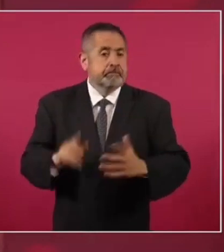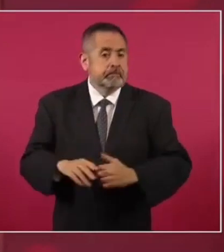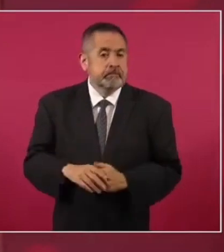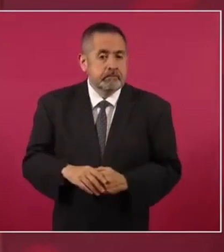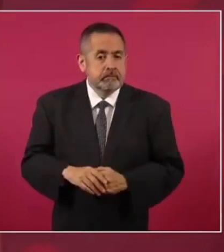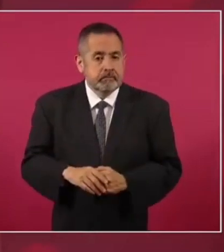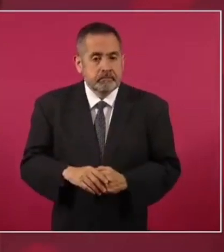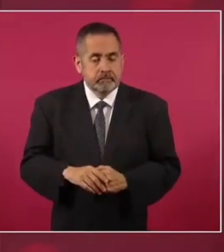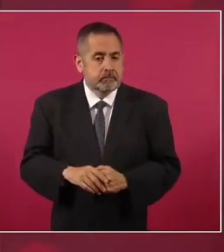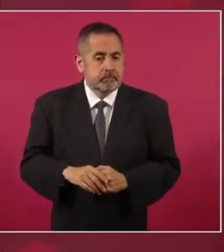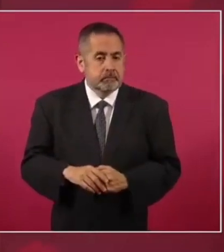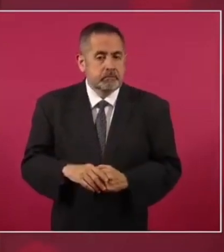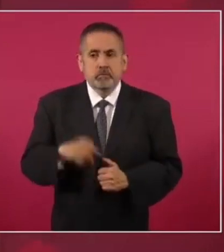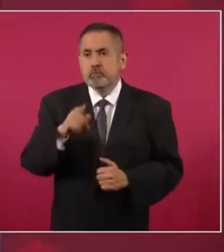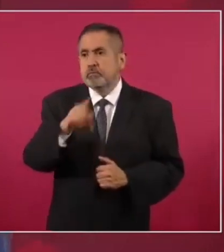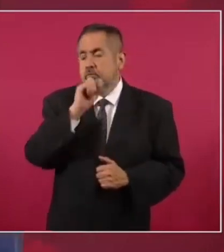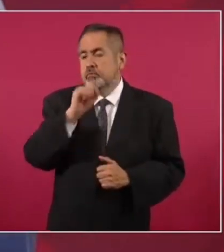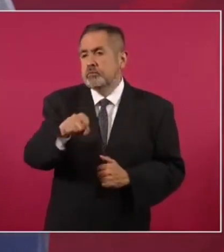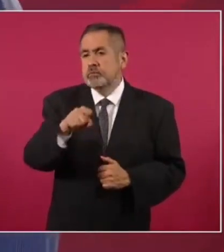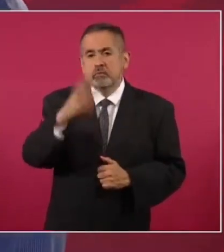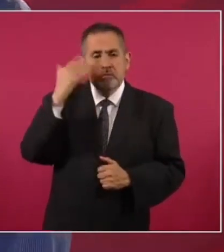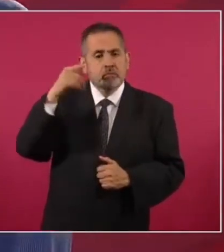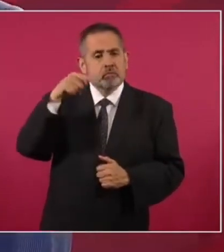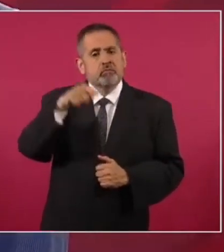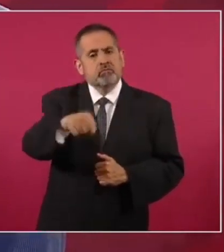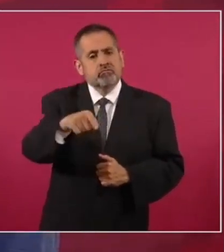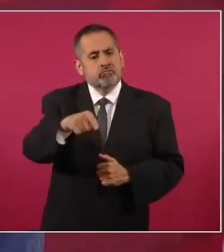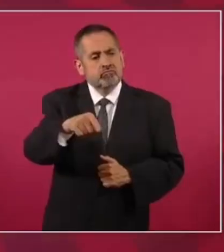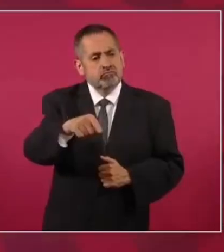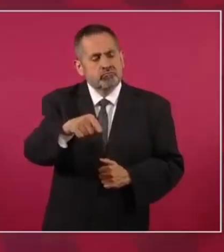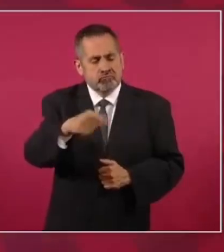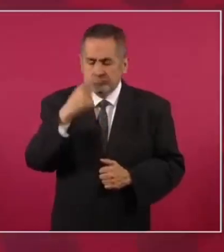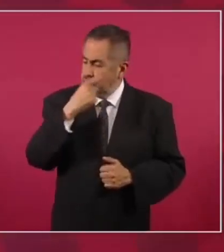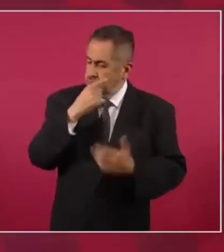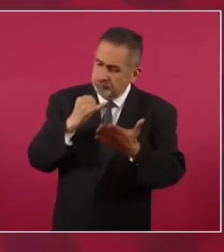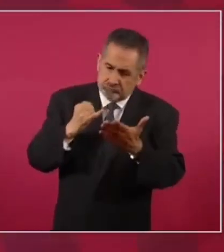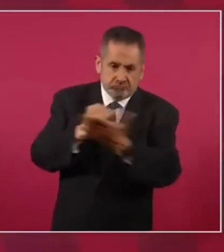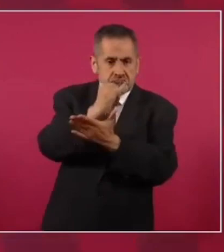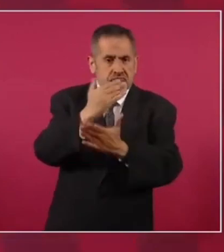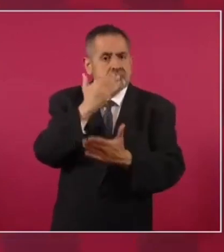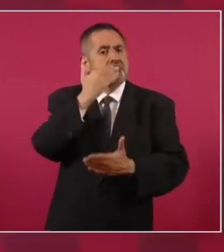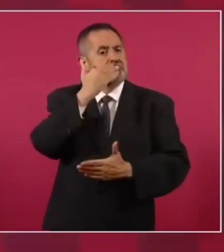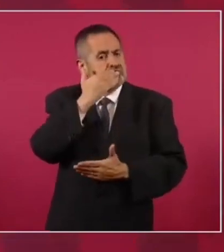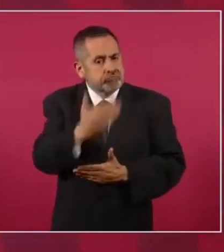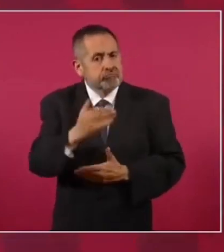y hubo una buena decisión que se tomó